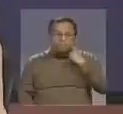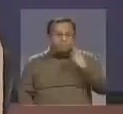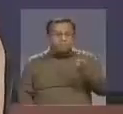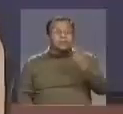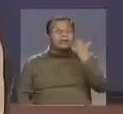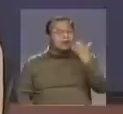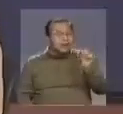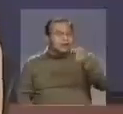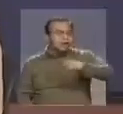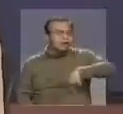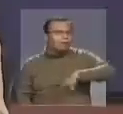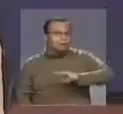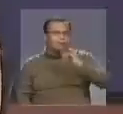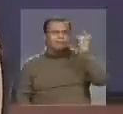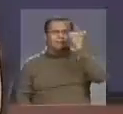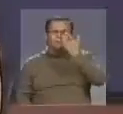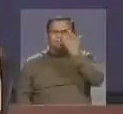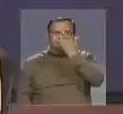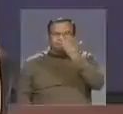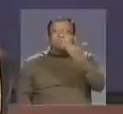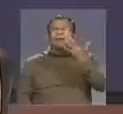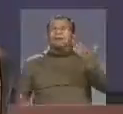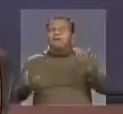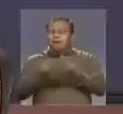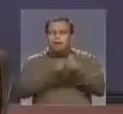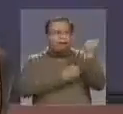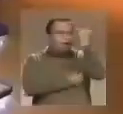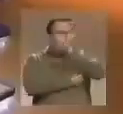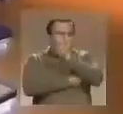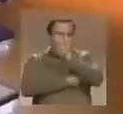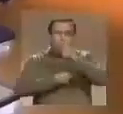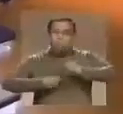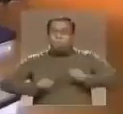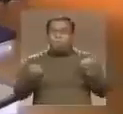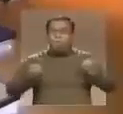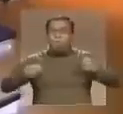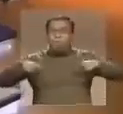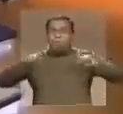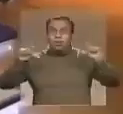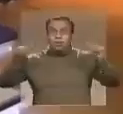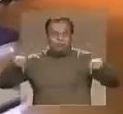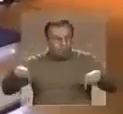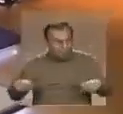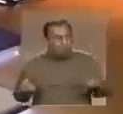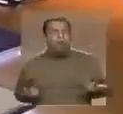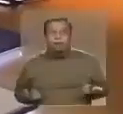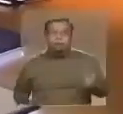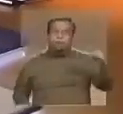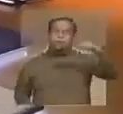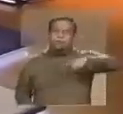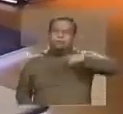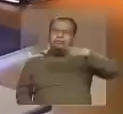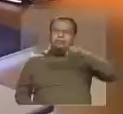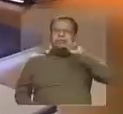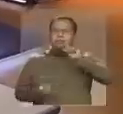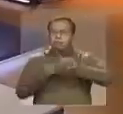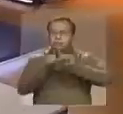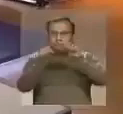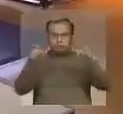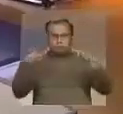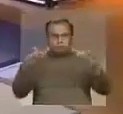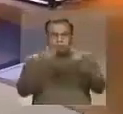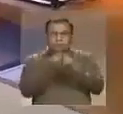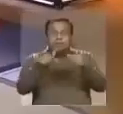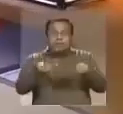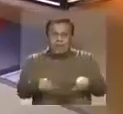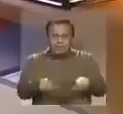reconocer que una mujer afro que está en un contexto de ciudad como Bogotá es una mujer que tiene unas necesidades propias por ser